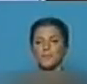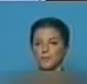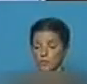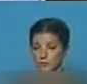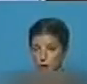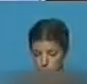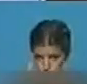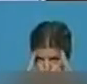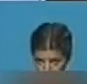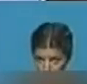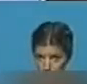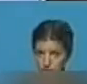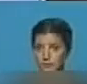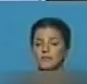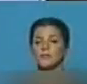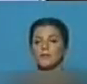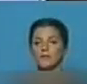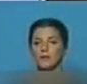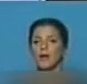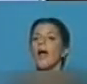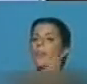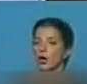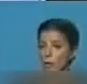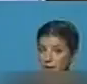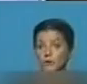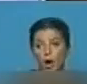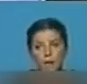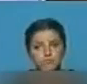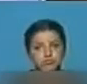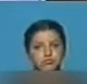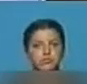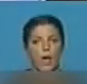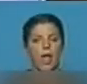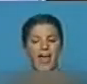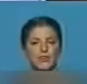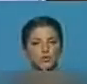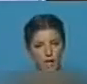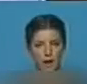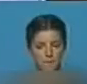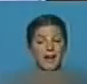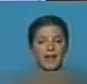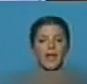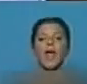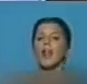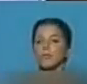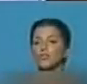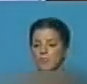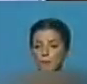es de pinchar al gobierno, de empujar al gobierno, de colaborar con el gobierno para que haga las cosas cada día